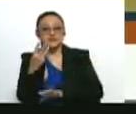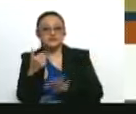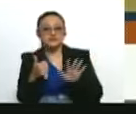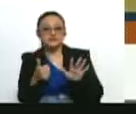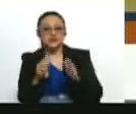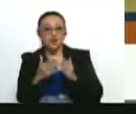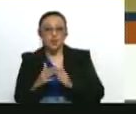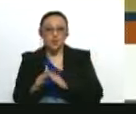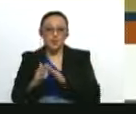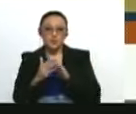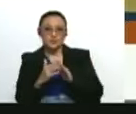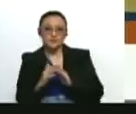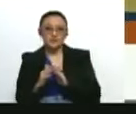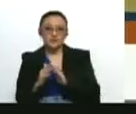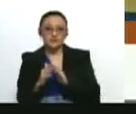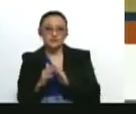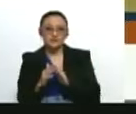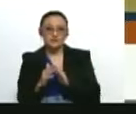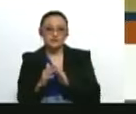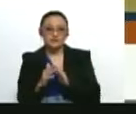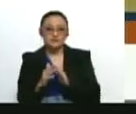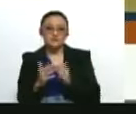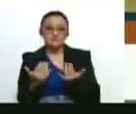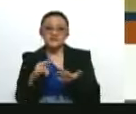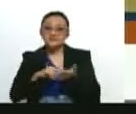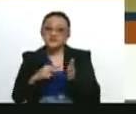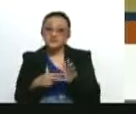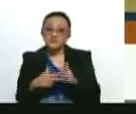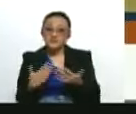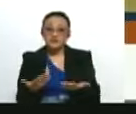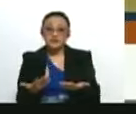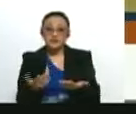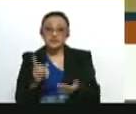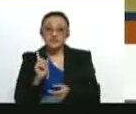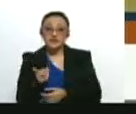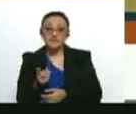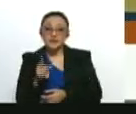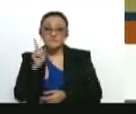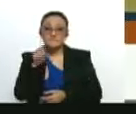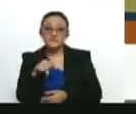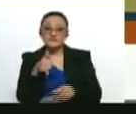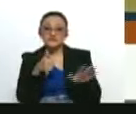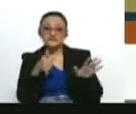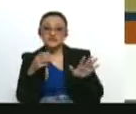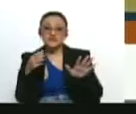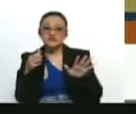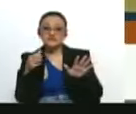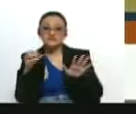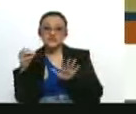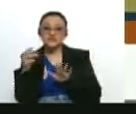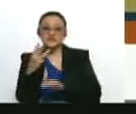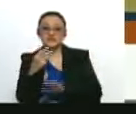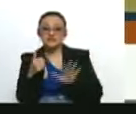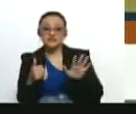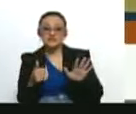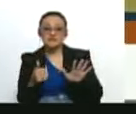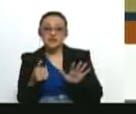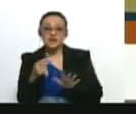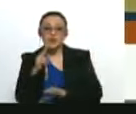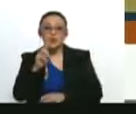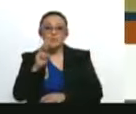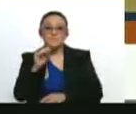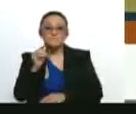1.636 comunidades, en consecuencia debe tener 1.636